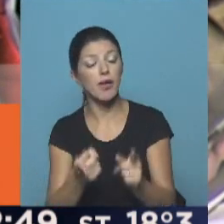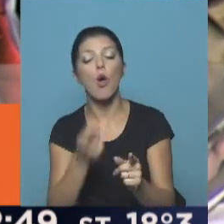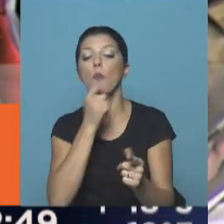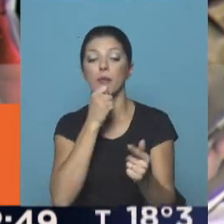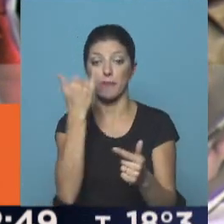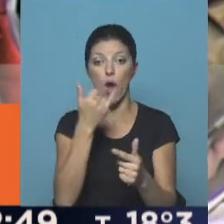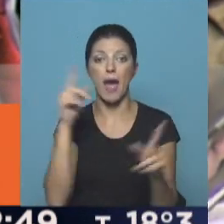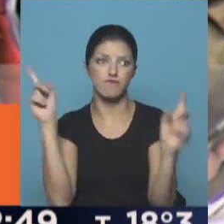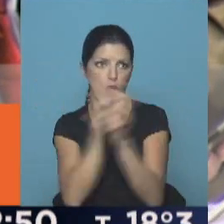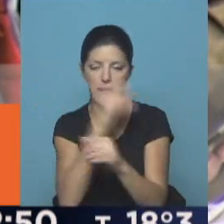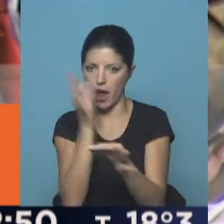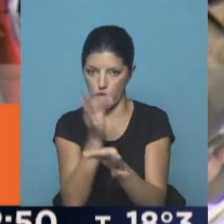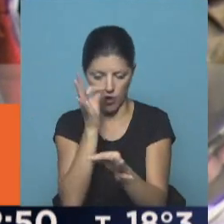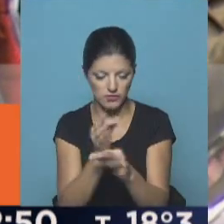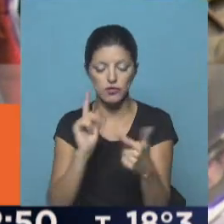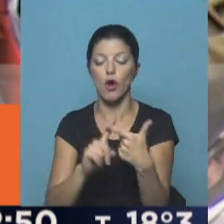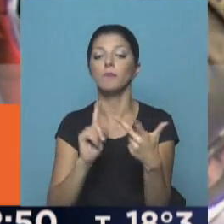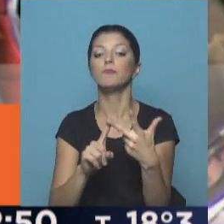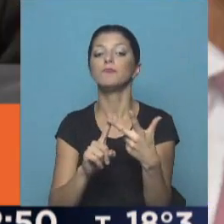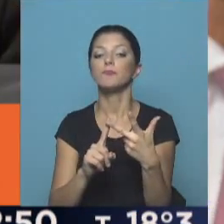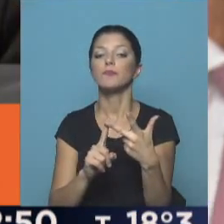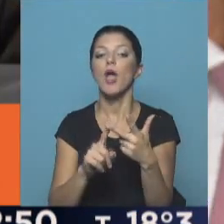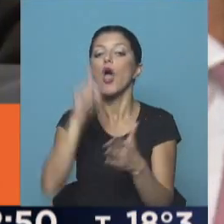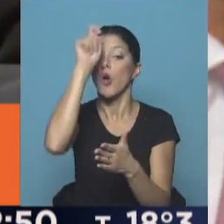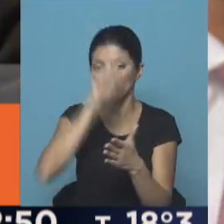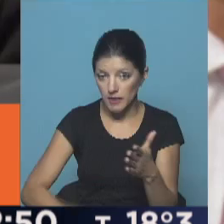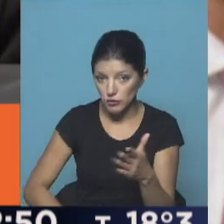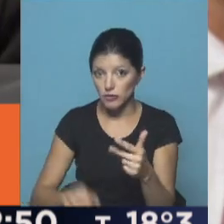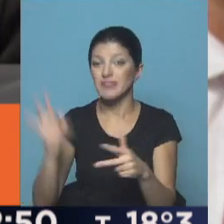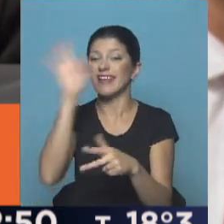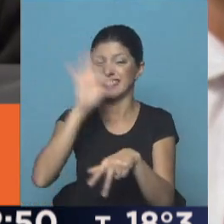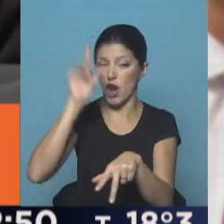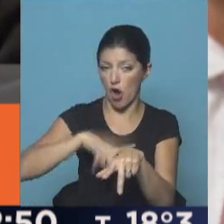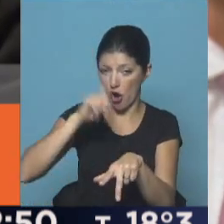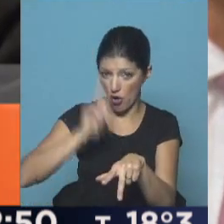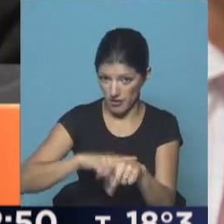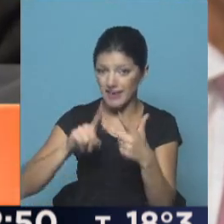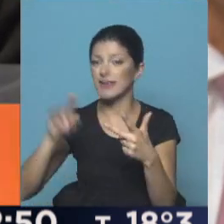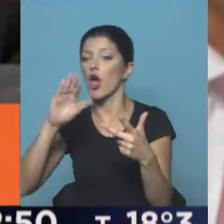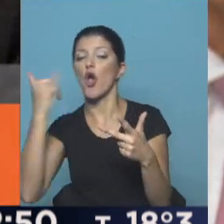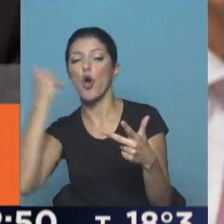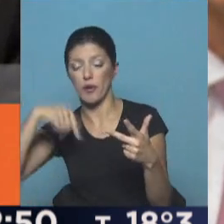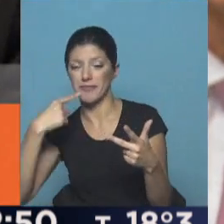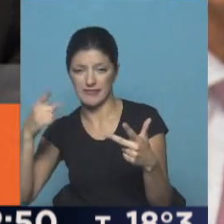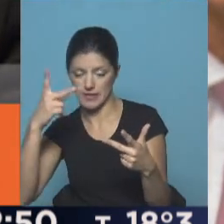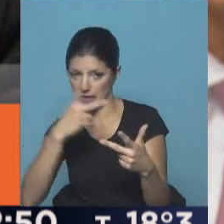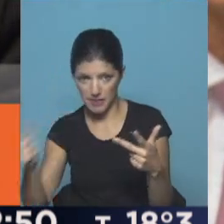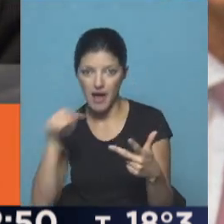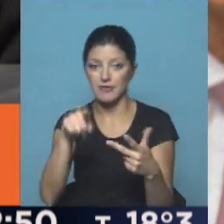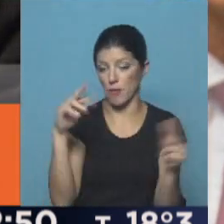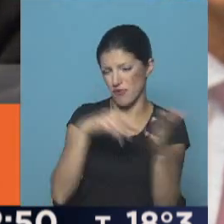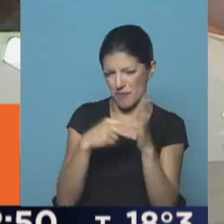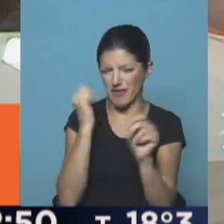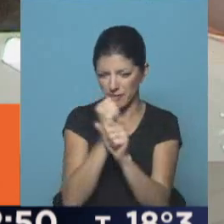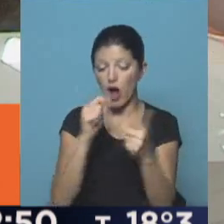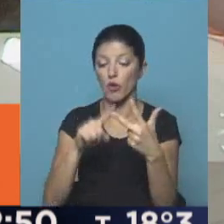problemas en términos de lo que son los contratos de 0 horas que Corbyn proponía eliminar, es decir, problemas laborales. No, Theresa May tiene